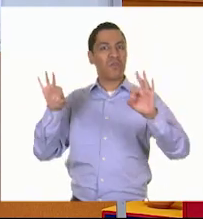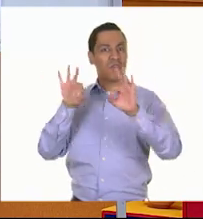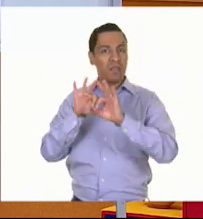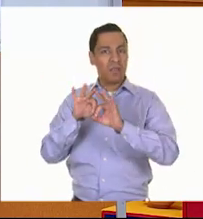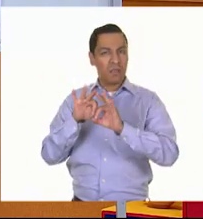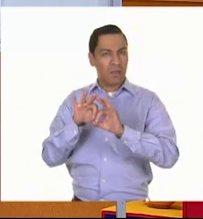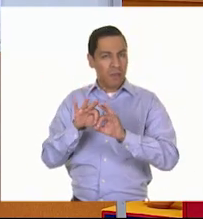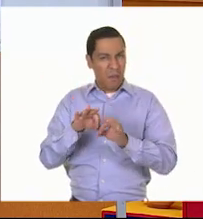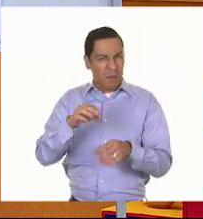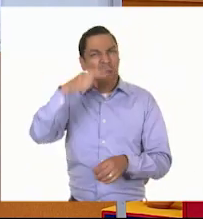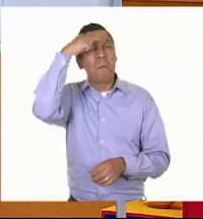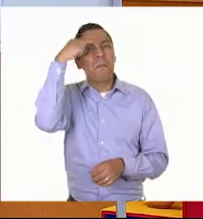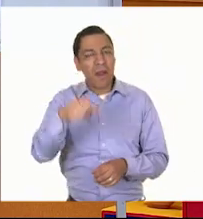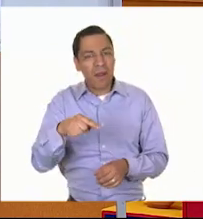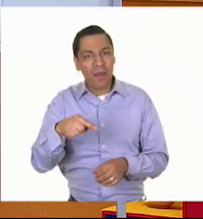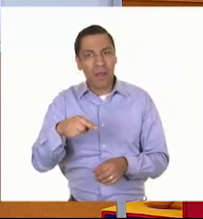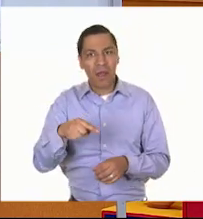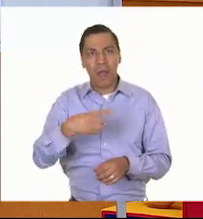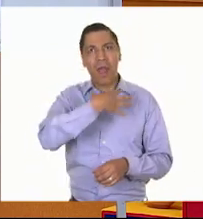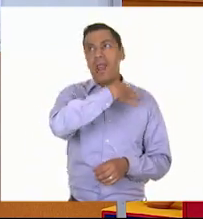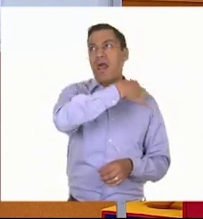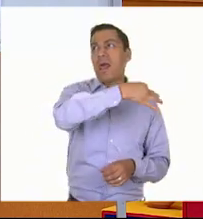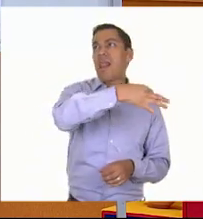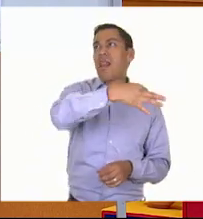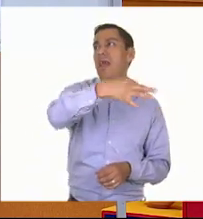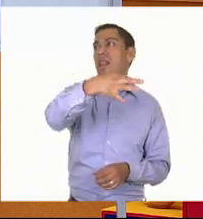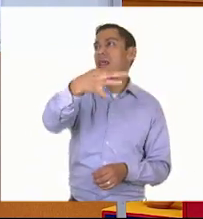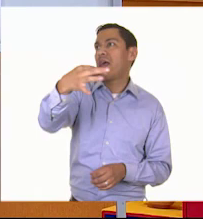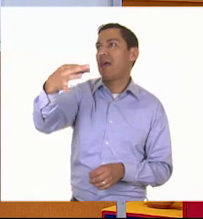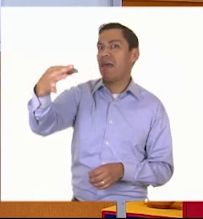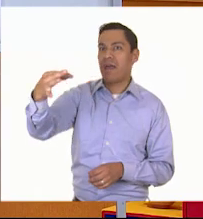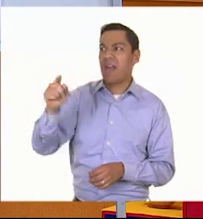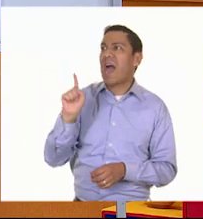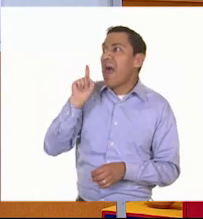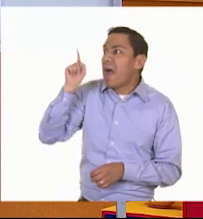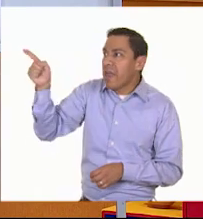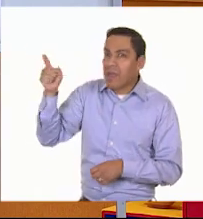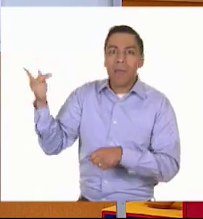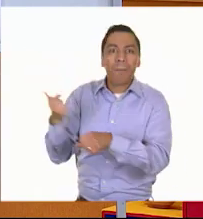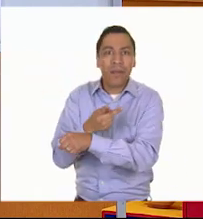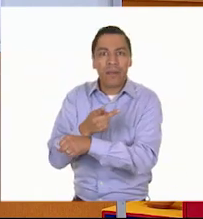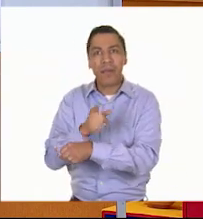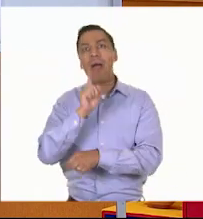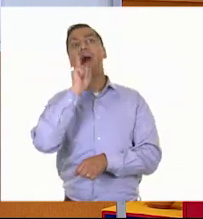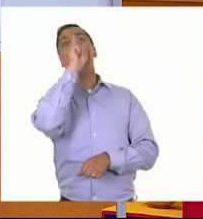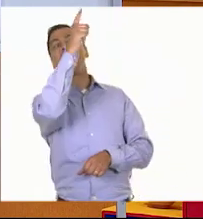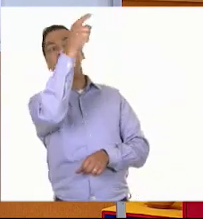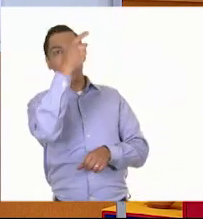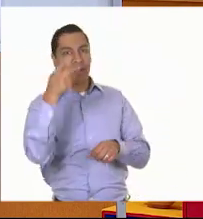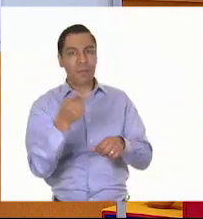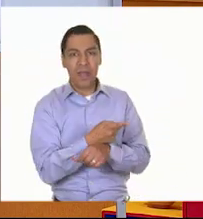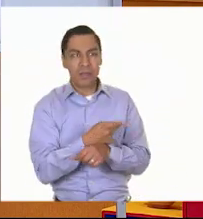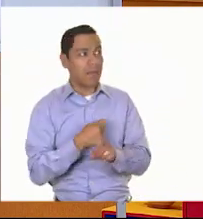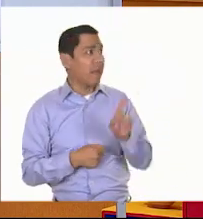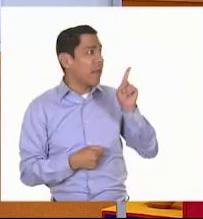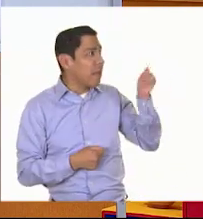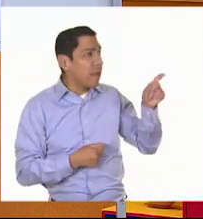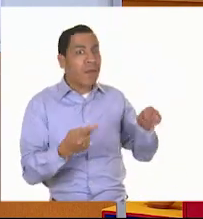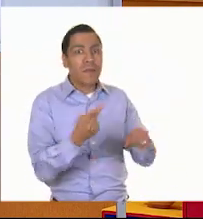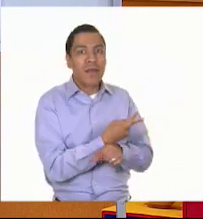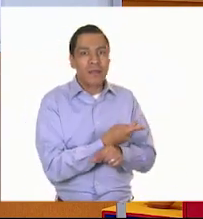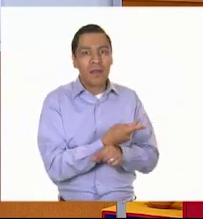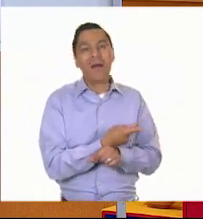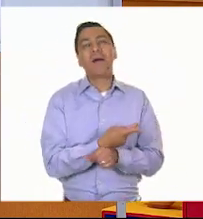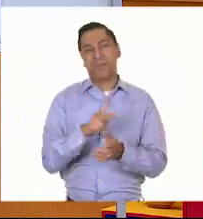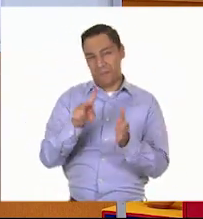Un medio que es el principal para difundir noticias informativas hoy en día. Pero, ¿qué crees? La tecnología ha avanzado demasiado